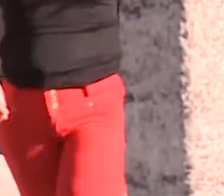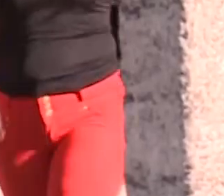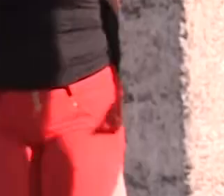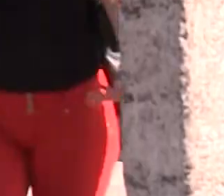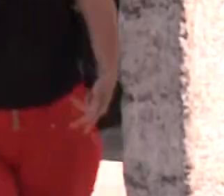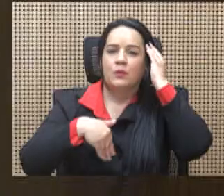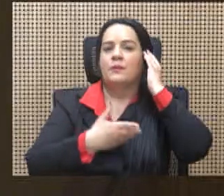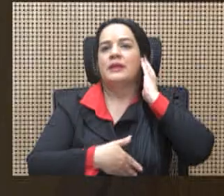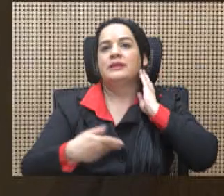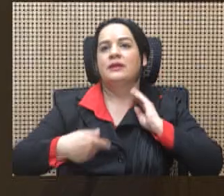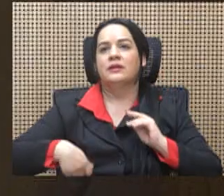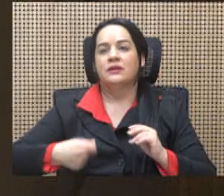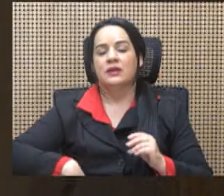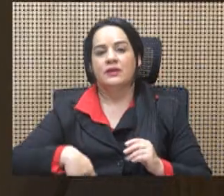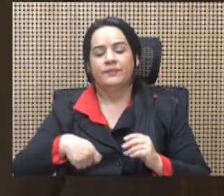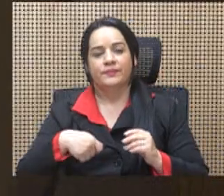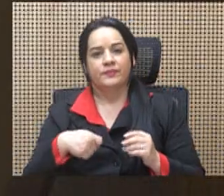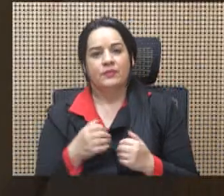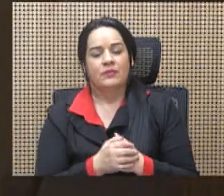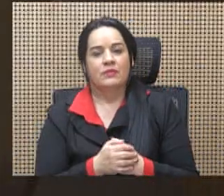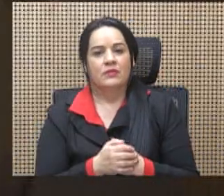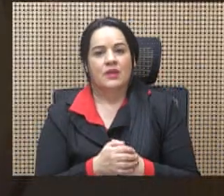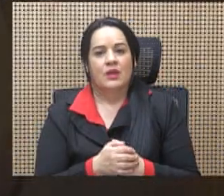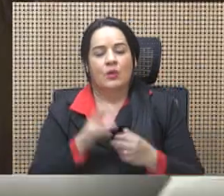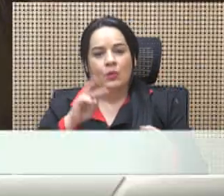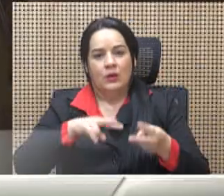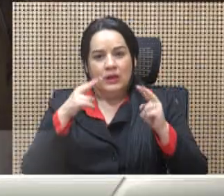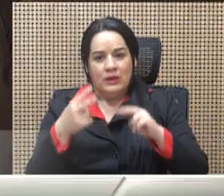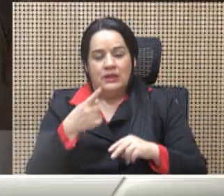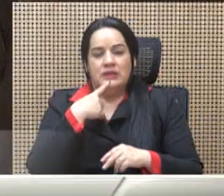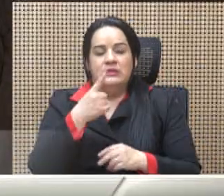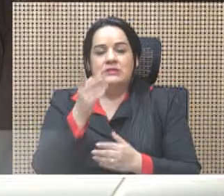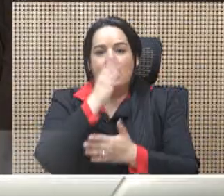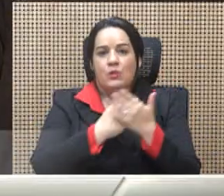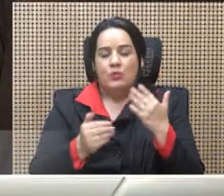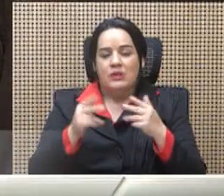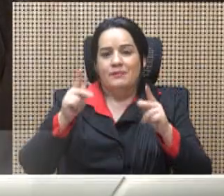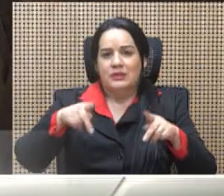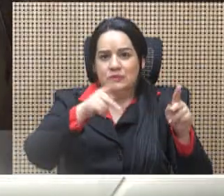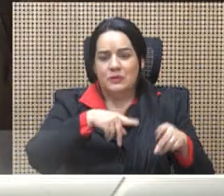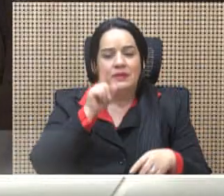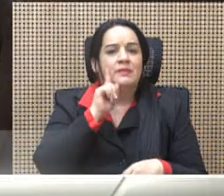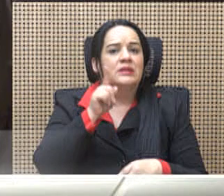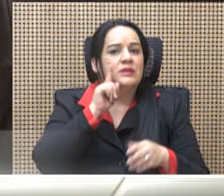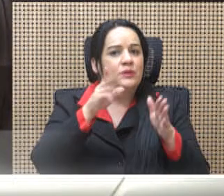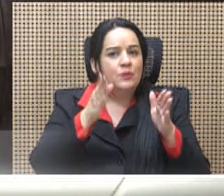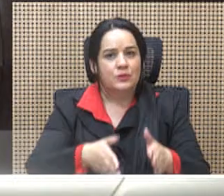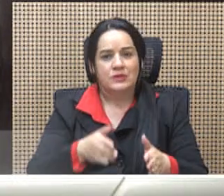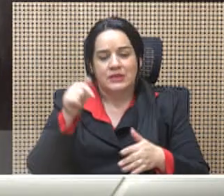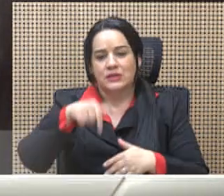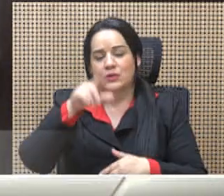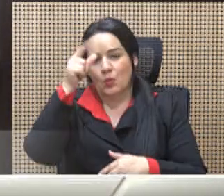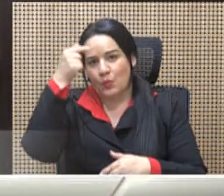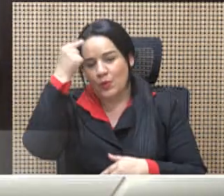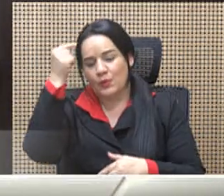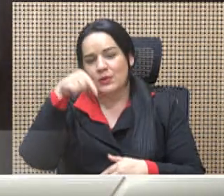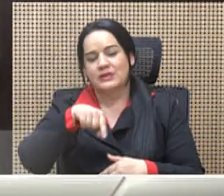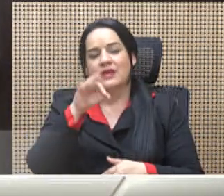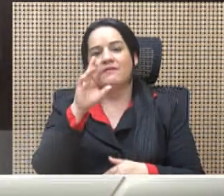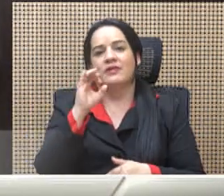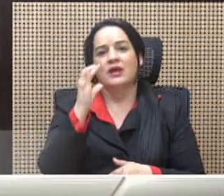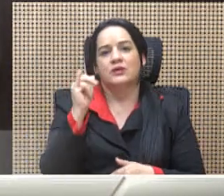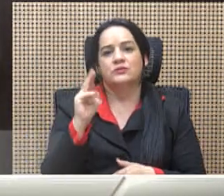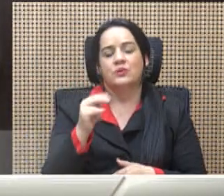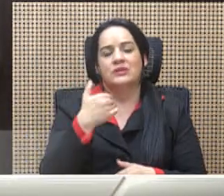indicó lejos de lo que dicen algunos osados mentirosos este gobierno y esta fracción tiene un fuerte compromiso